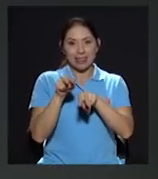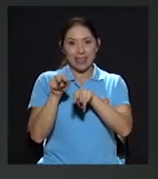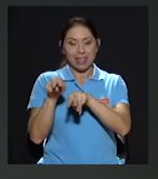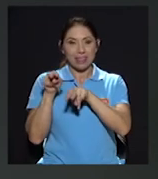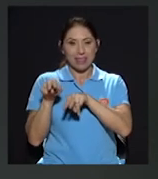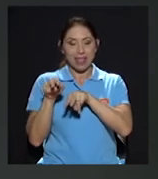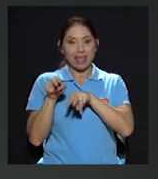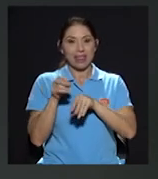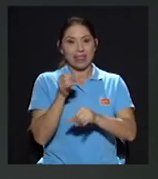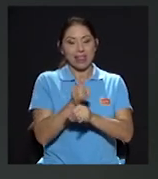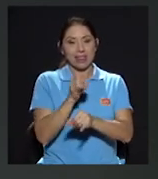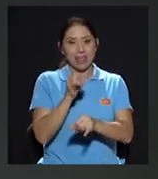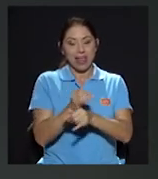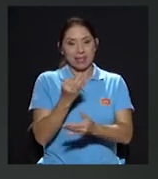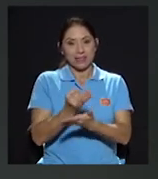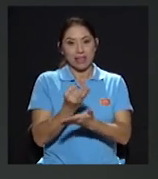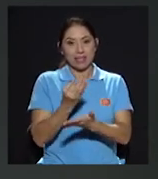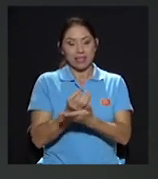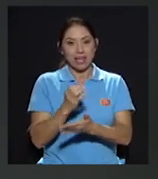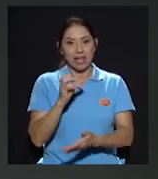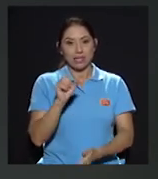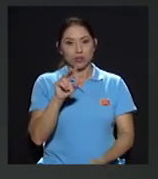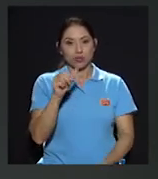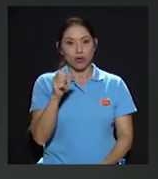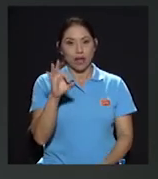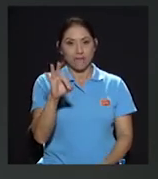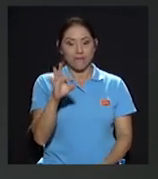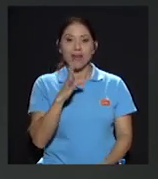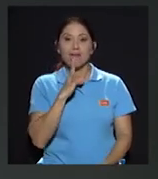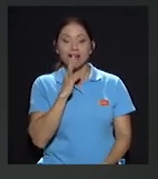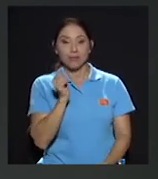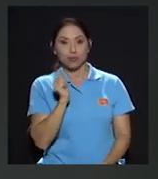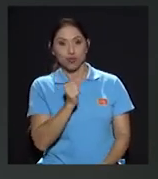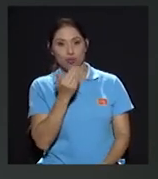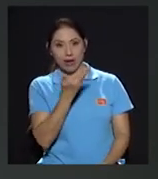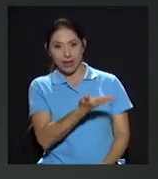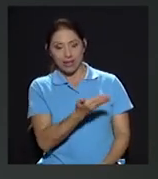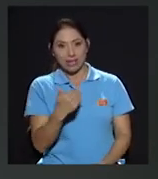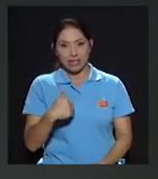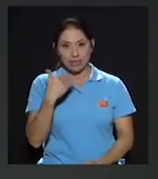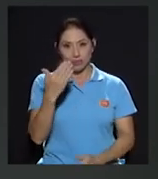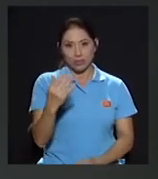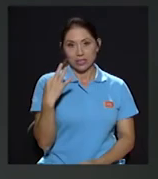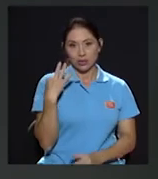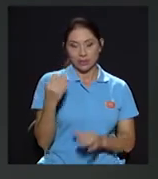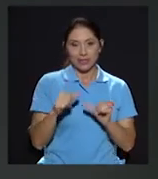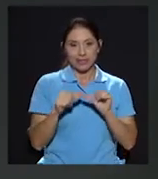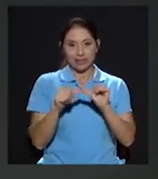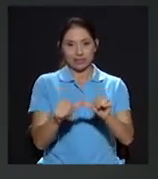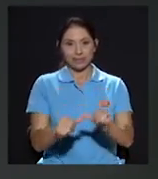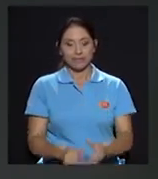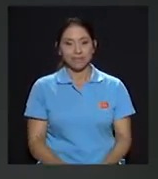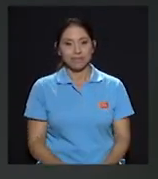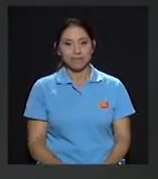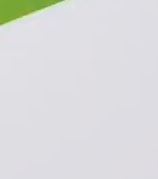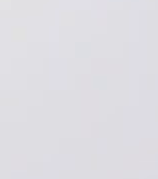de la sugef y hablaremos con doña del rocío y una vez que el canal o sí